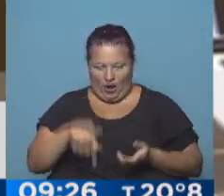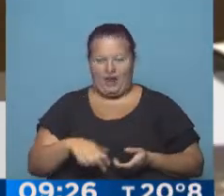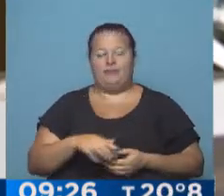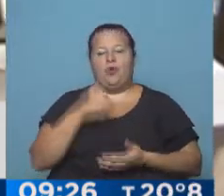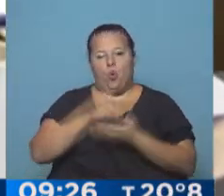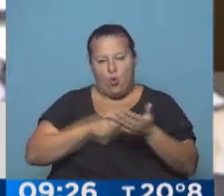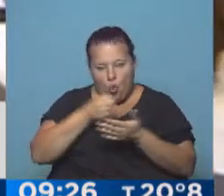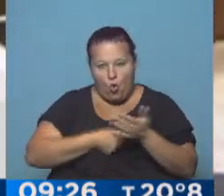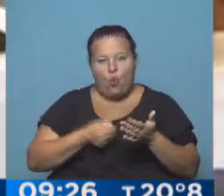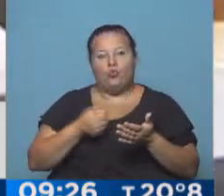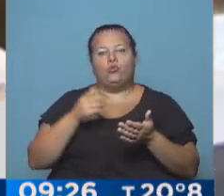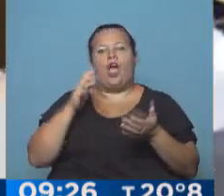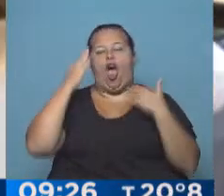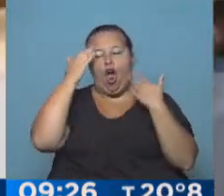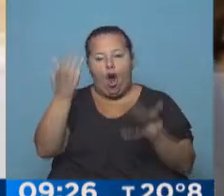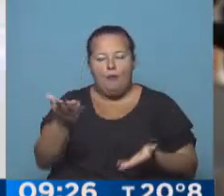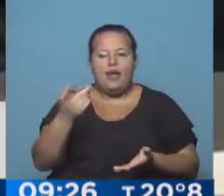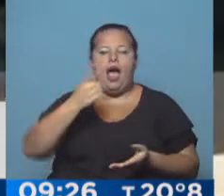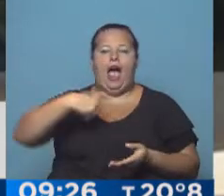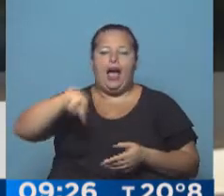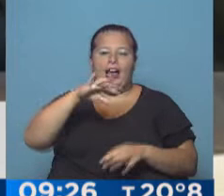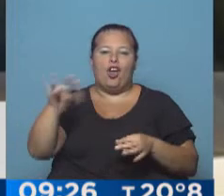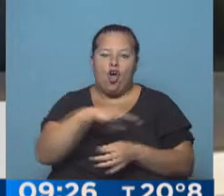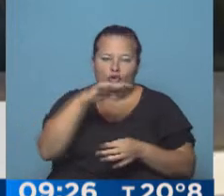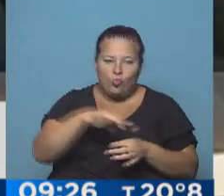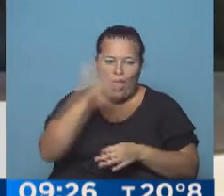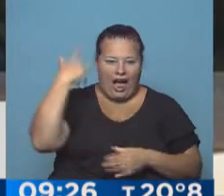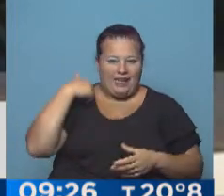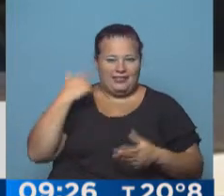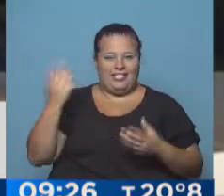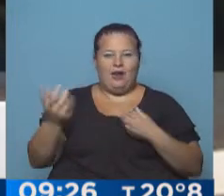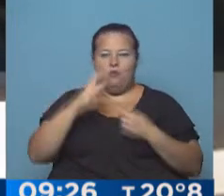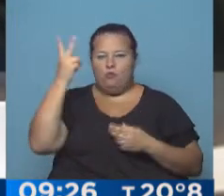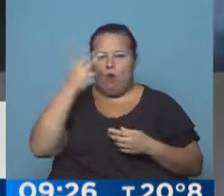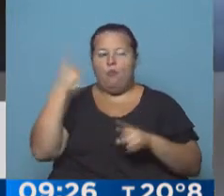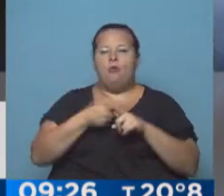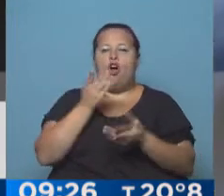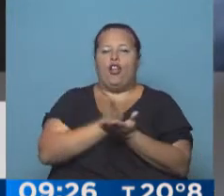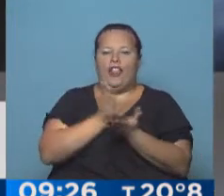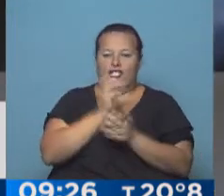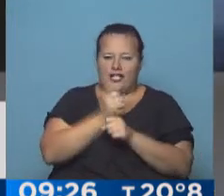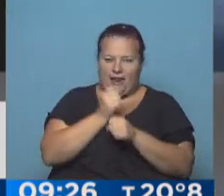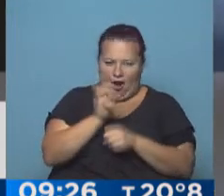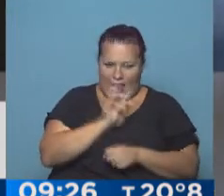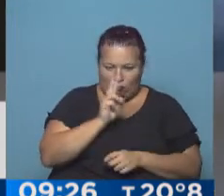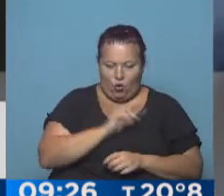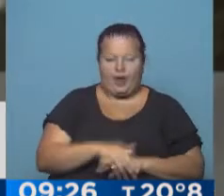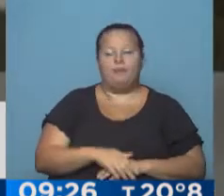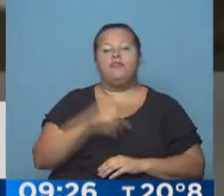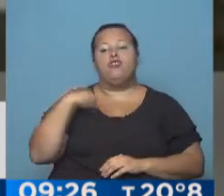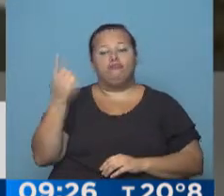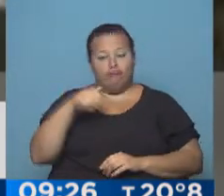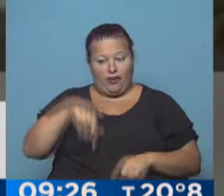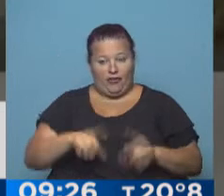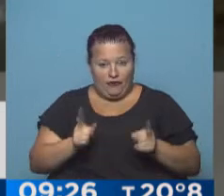que Lucha, en homenaje a las costureras que se inmolaron por los derechos laborales femeninos. Nosotros nos quedamos